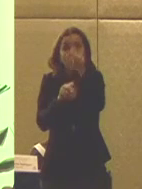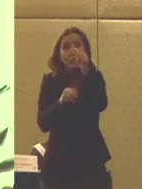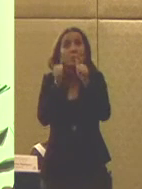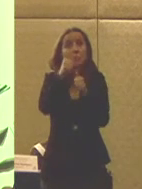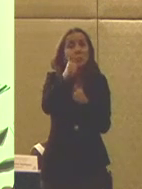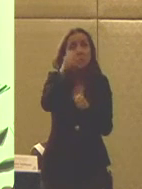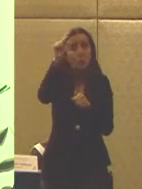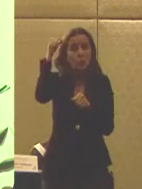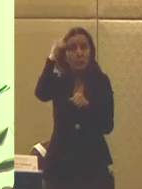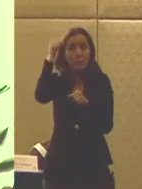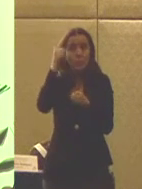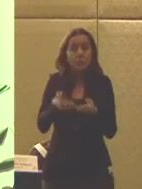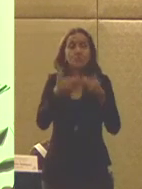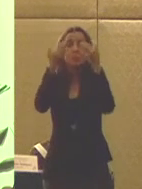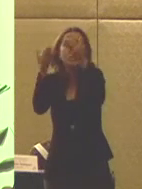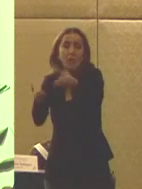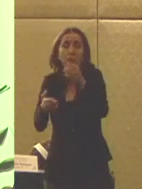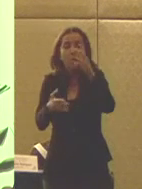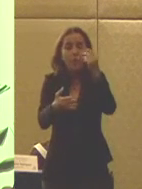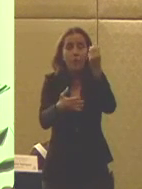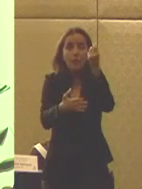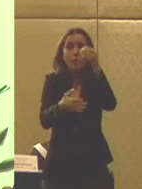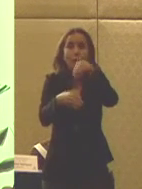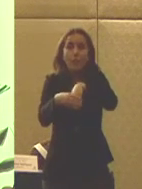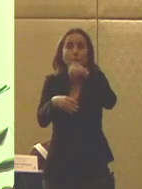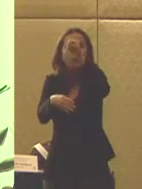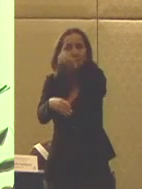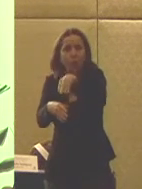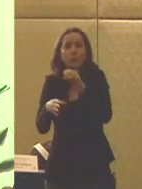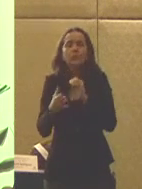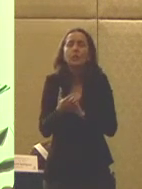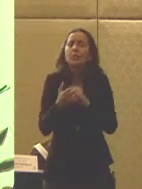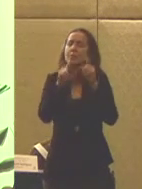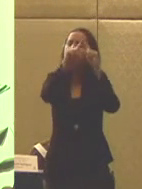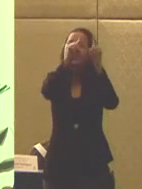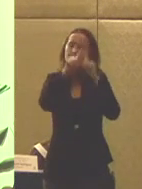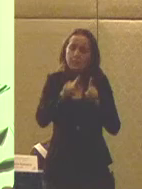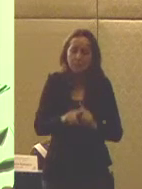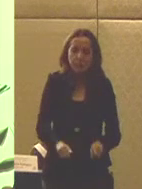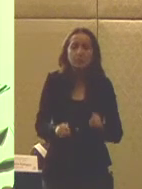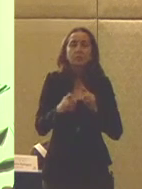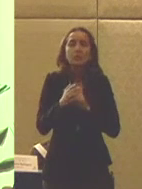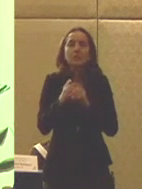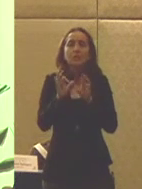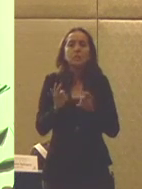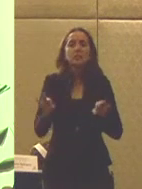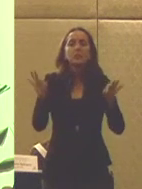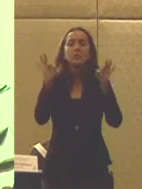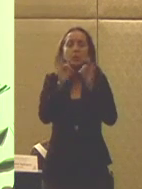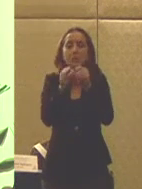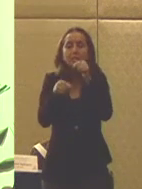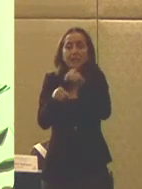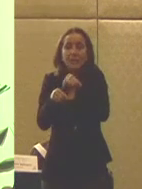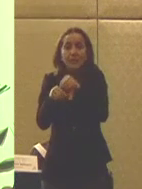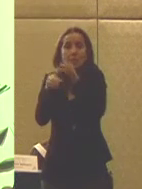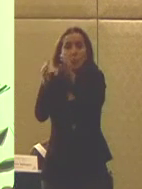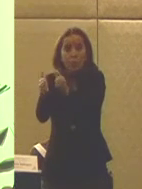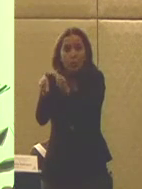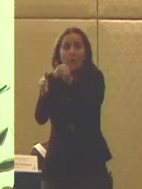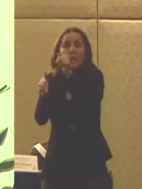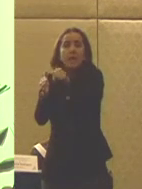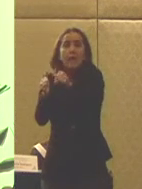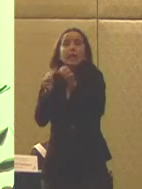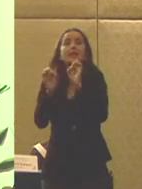de alternativas como fondos, fideicomisos, líneas de crédito, etcétera. Mantener vigente un financiamiento